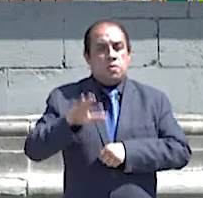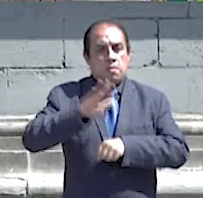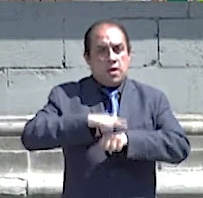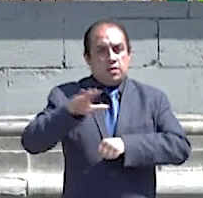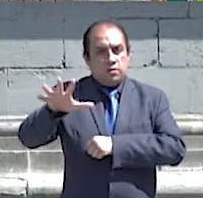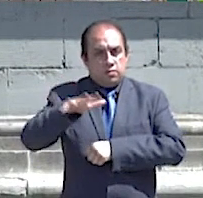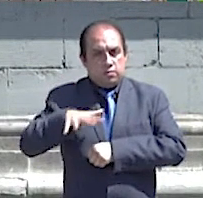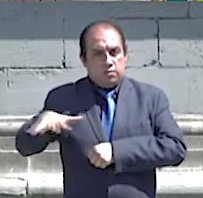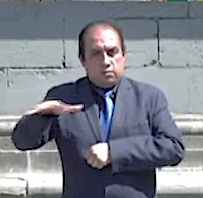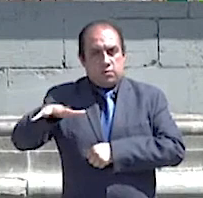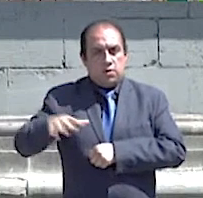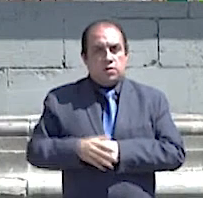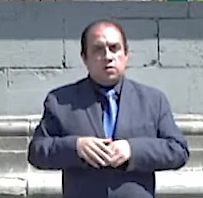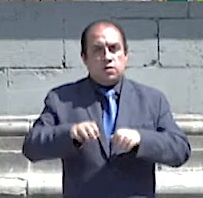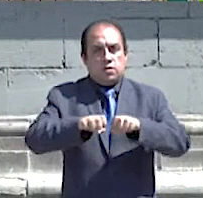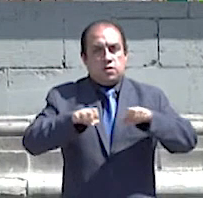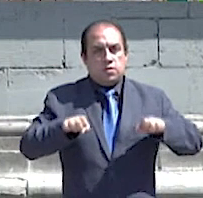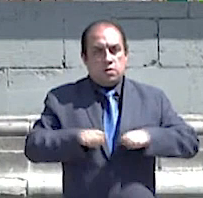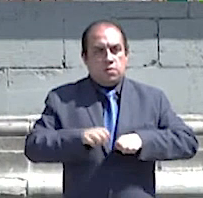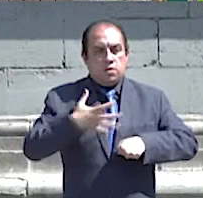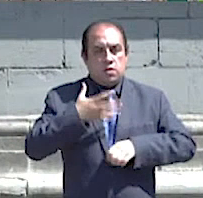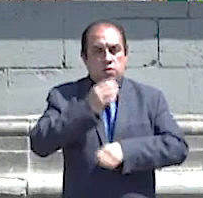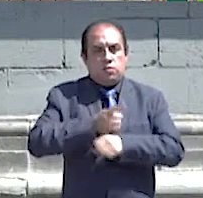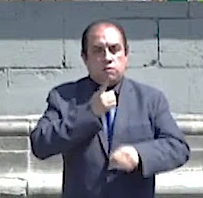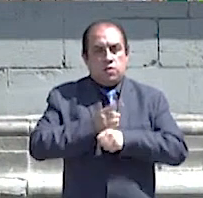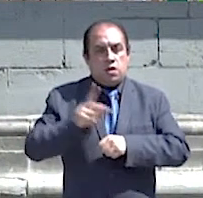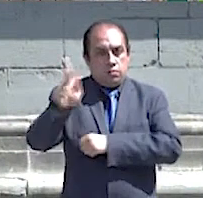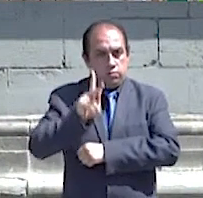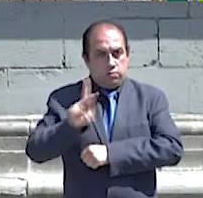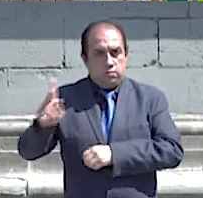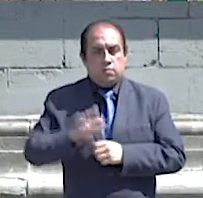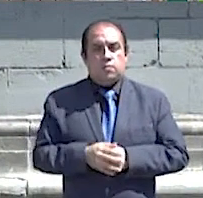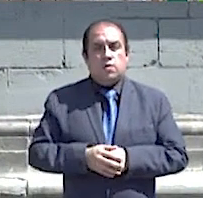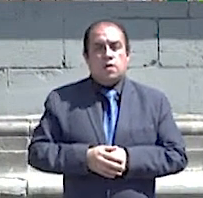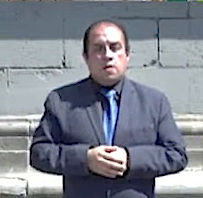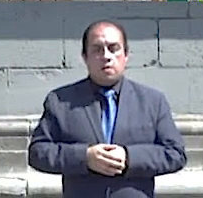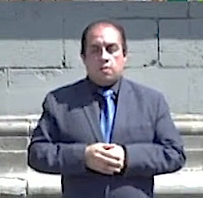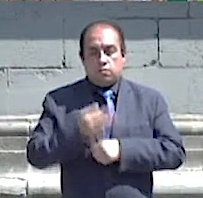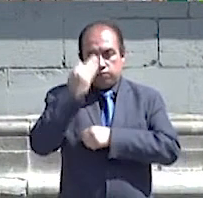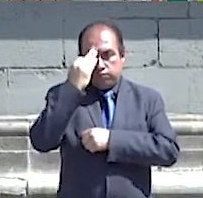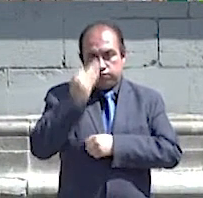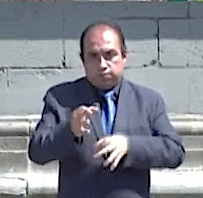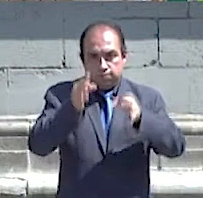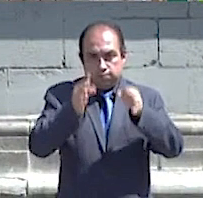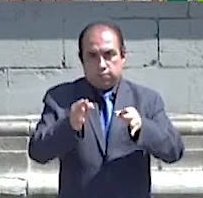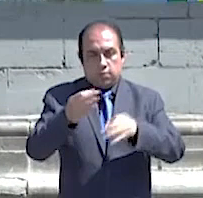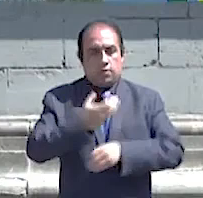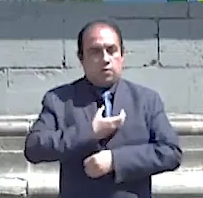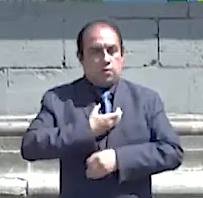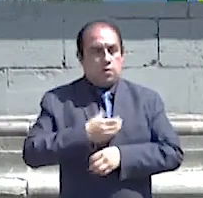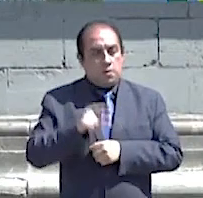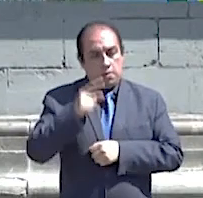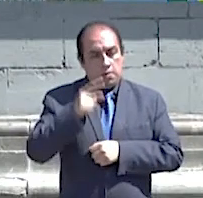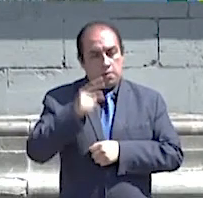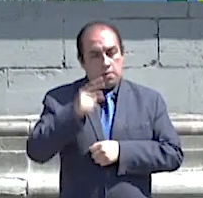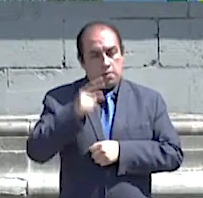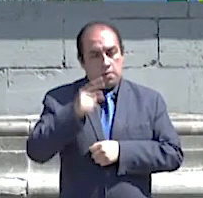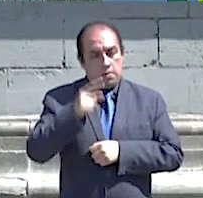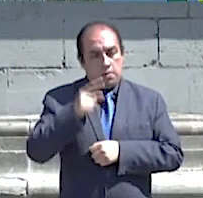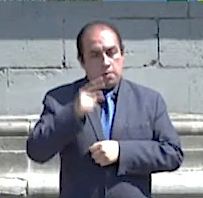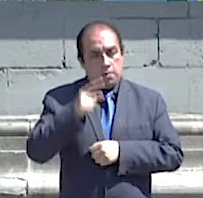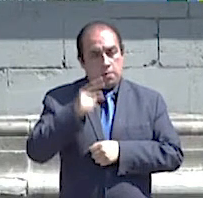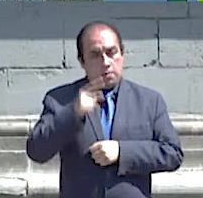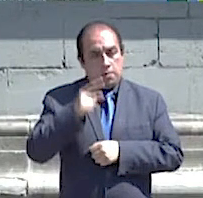equipamiento que genere oportunidades entre la población. Es un buen momento para el centro histórico de la Ciudad de México.